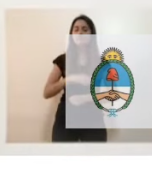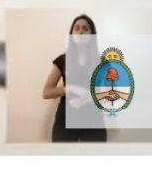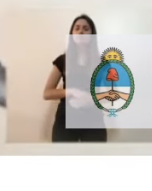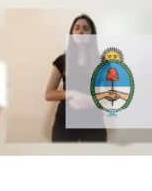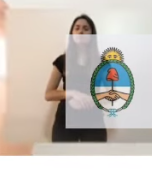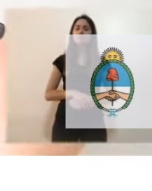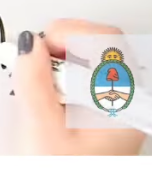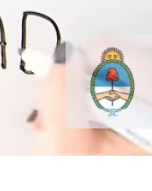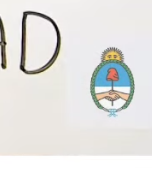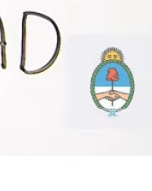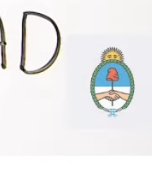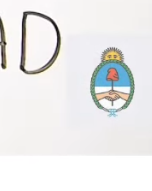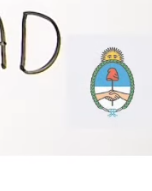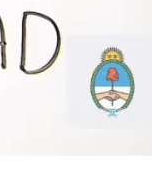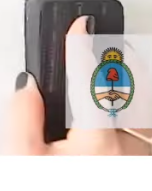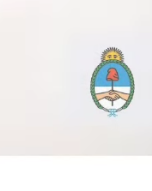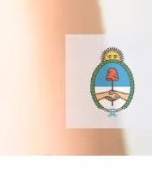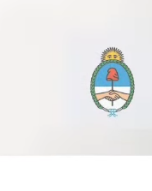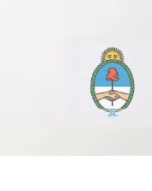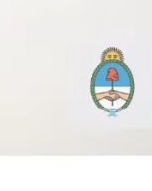con discapacidad.